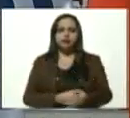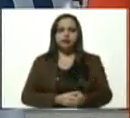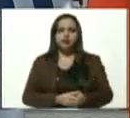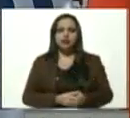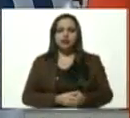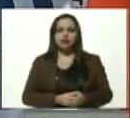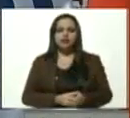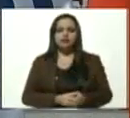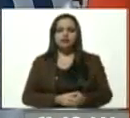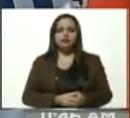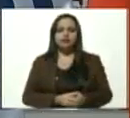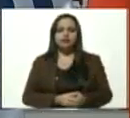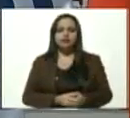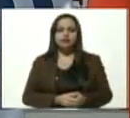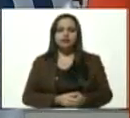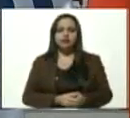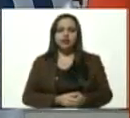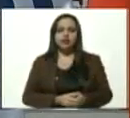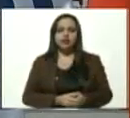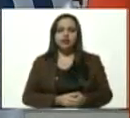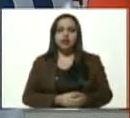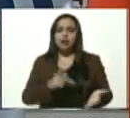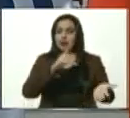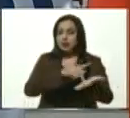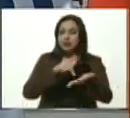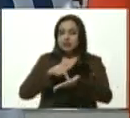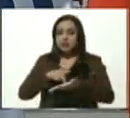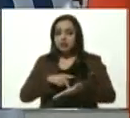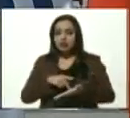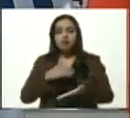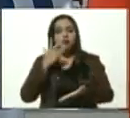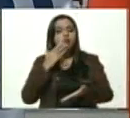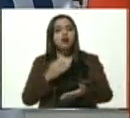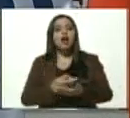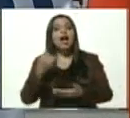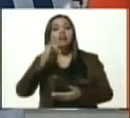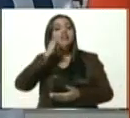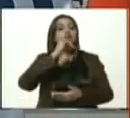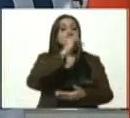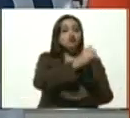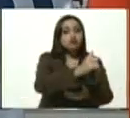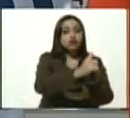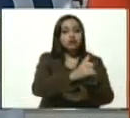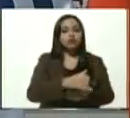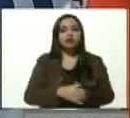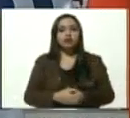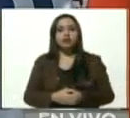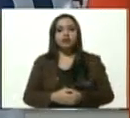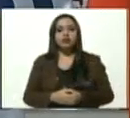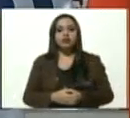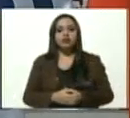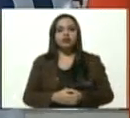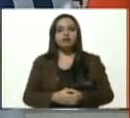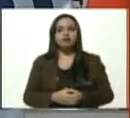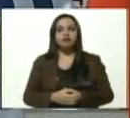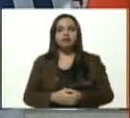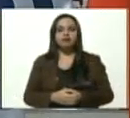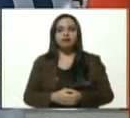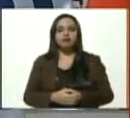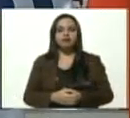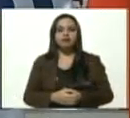suma a lo que yo pudiera calificar también, y ya ha sido denunciado, el lawfare,